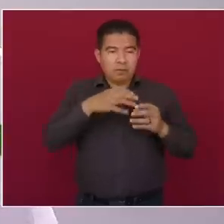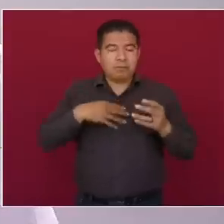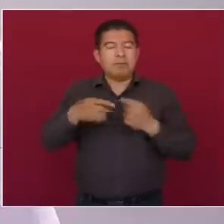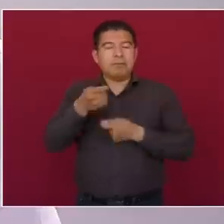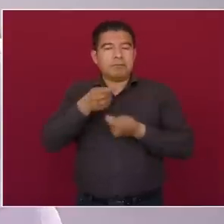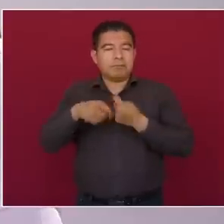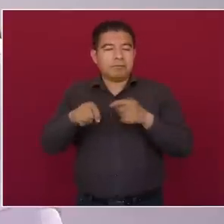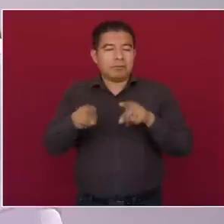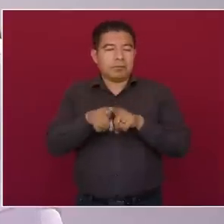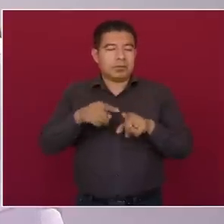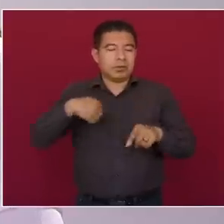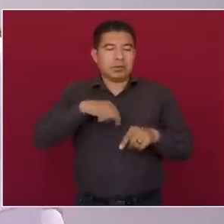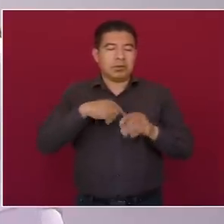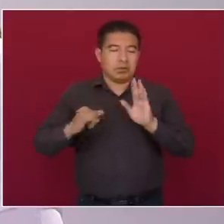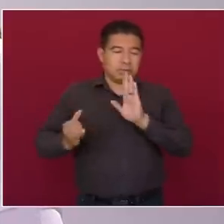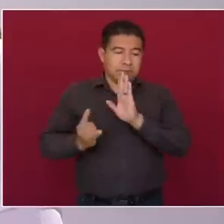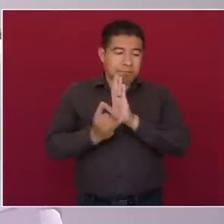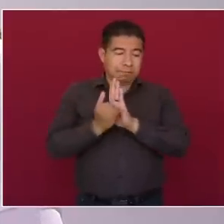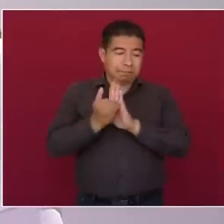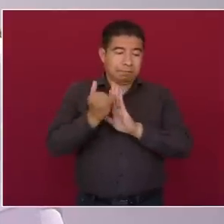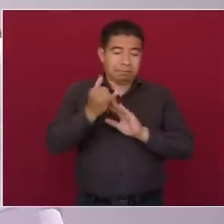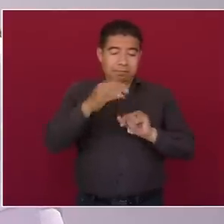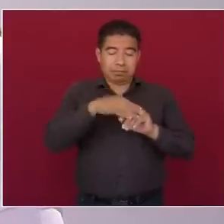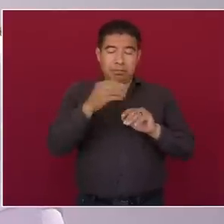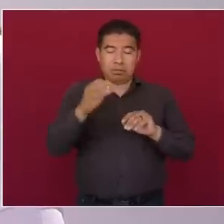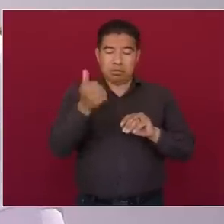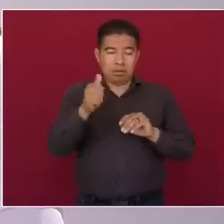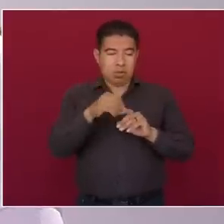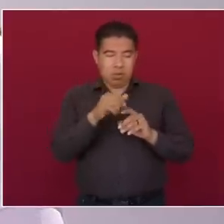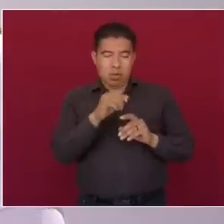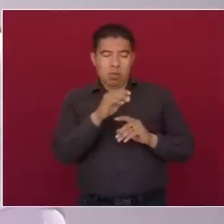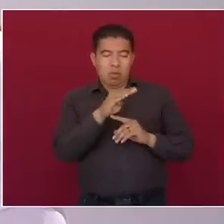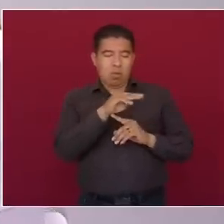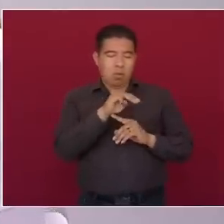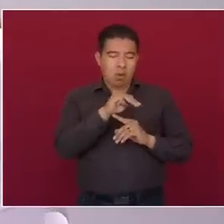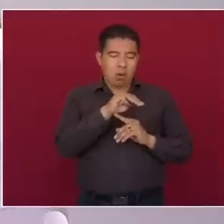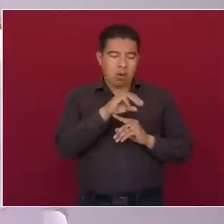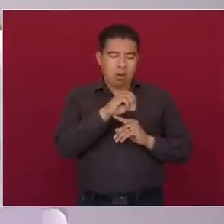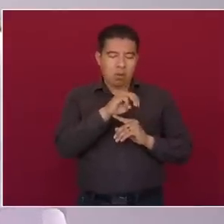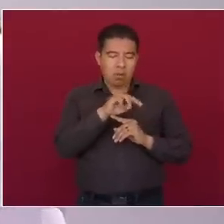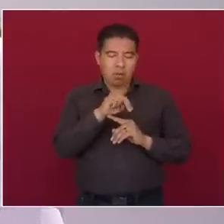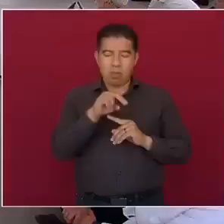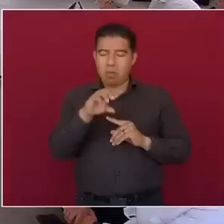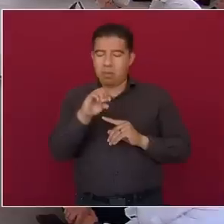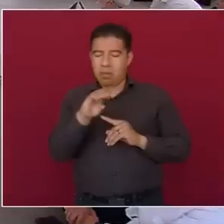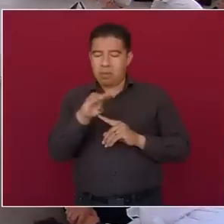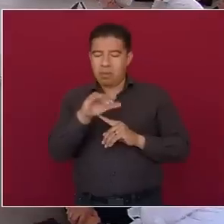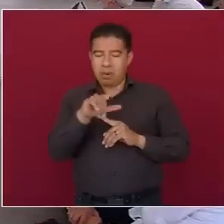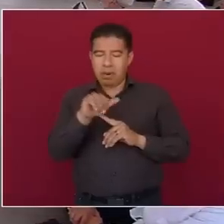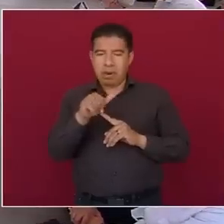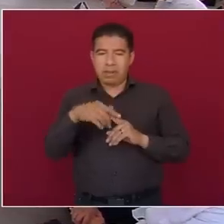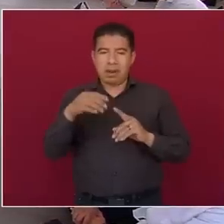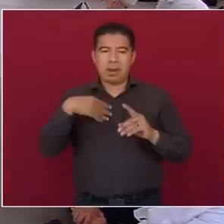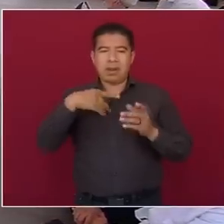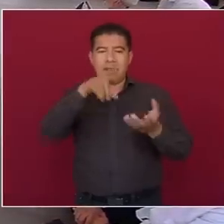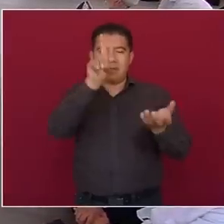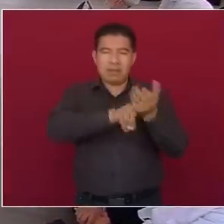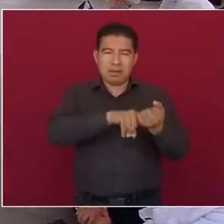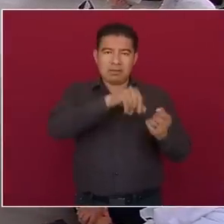al igual que se construye una monoboya de despacho a 3 kilómetros en el interior del Golfo de